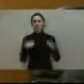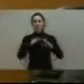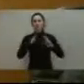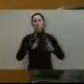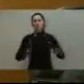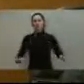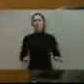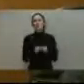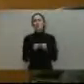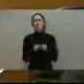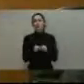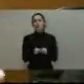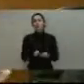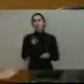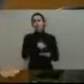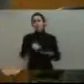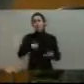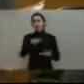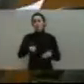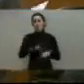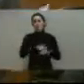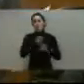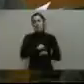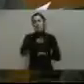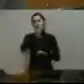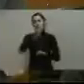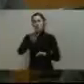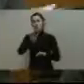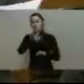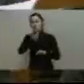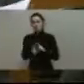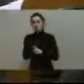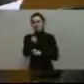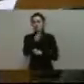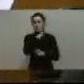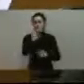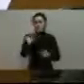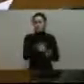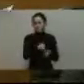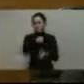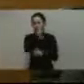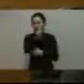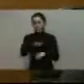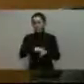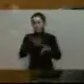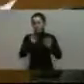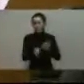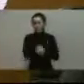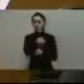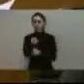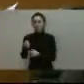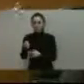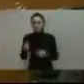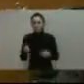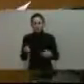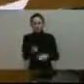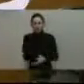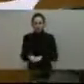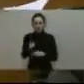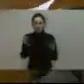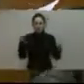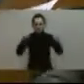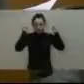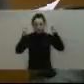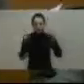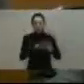de euros para 24 puertos, 40.000 euros por puerto. ¿A usted le parece de recibo? No hay ni para mantenimiento.